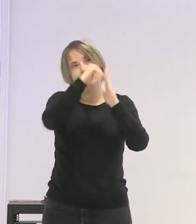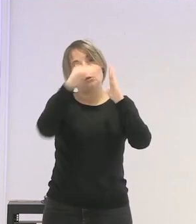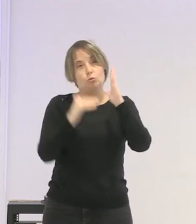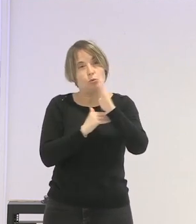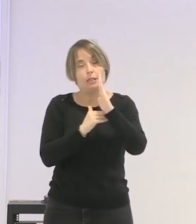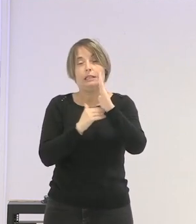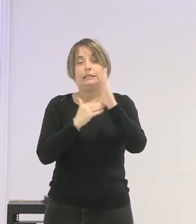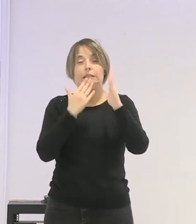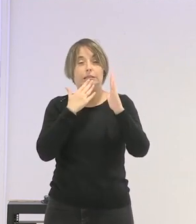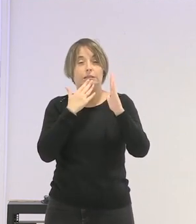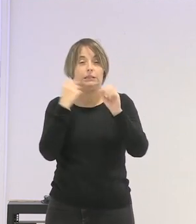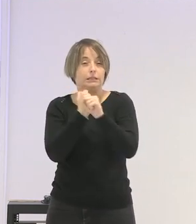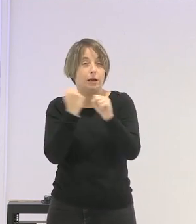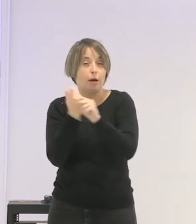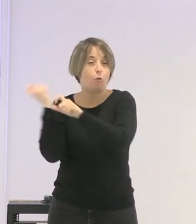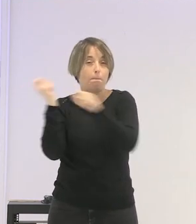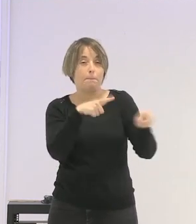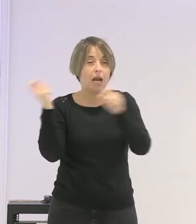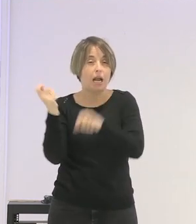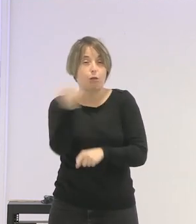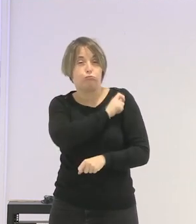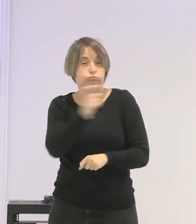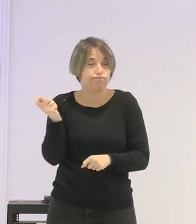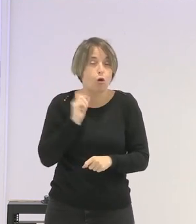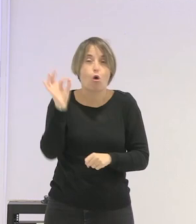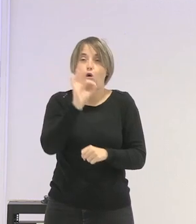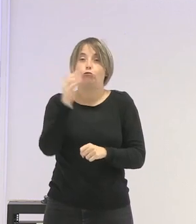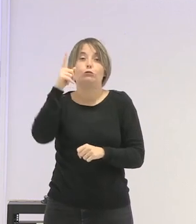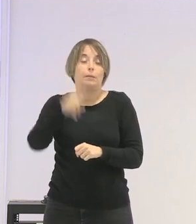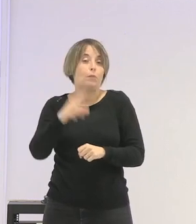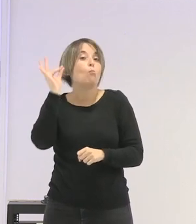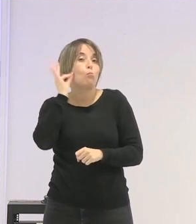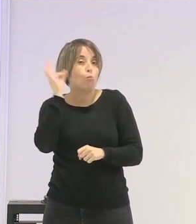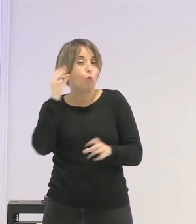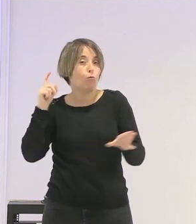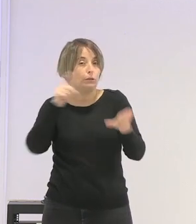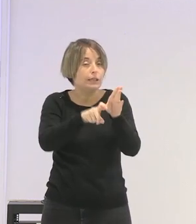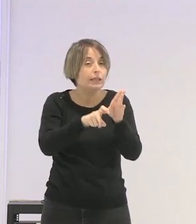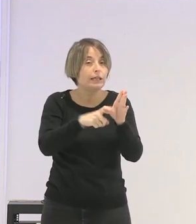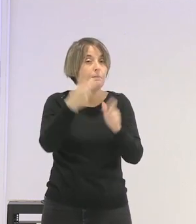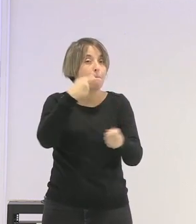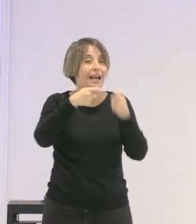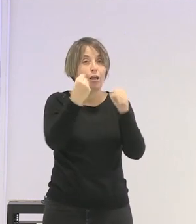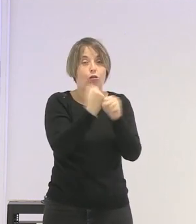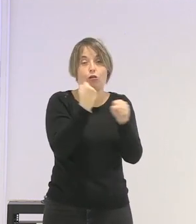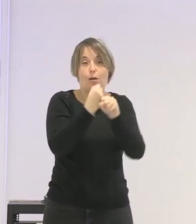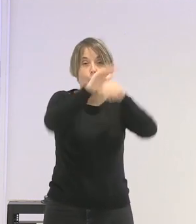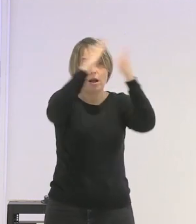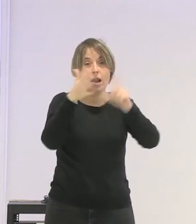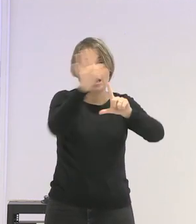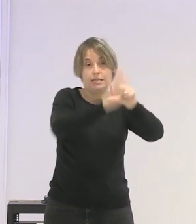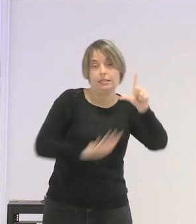esa explotación del trabajo migrante y la participación de las mujeres en el mercado laboral en el Estado